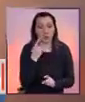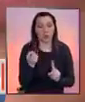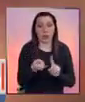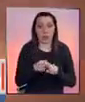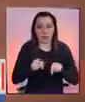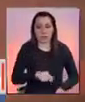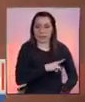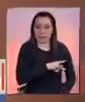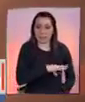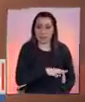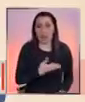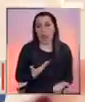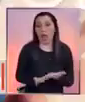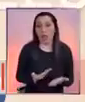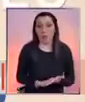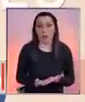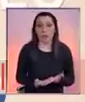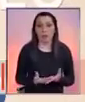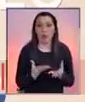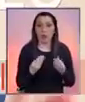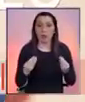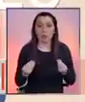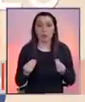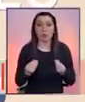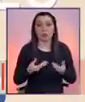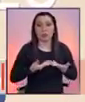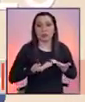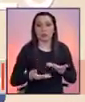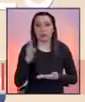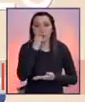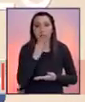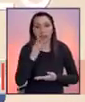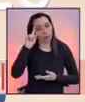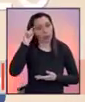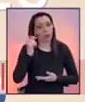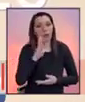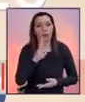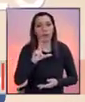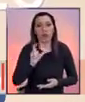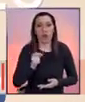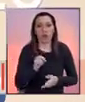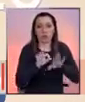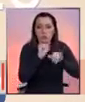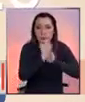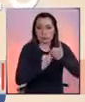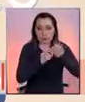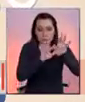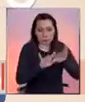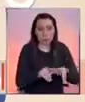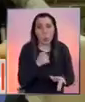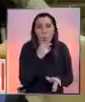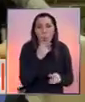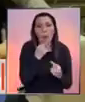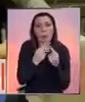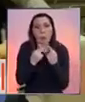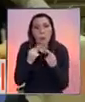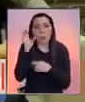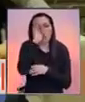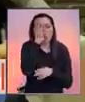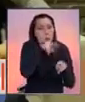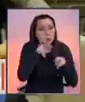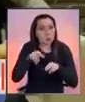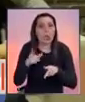acá. Aprovechando la gran cantidad de visitas de brasileños, creó un blog para resolver las dudas de los que vienen por turismo y los que